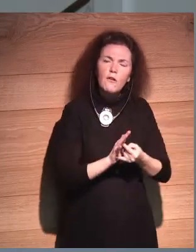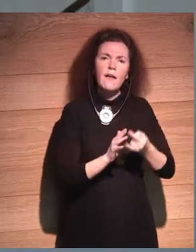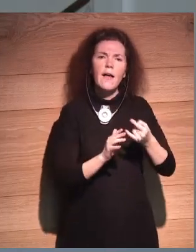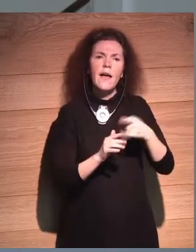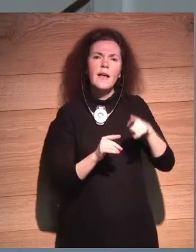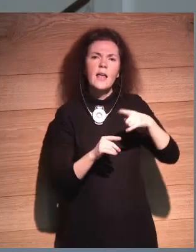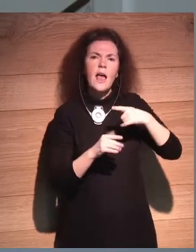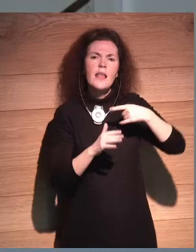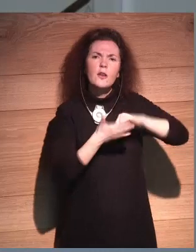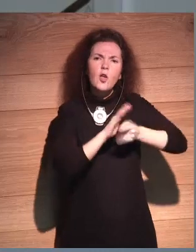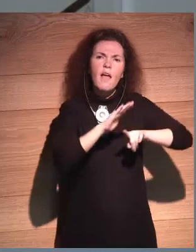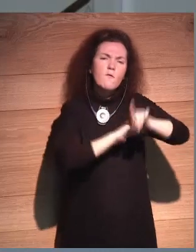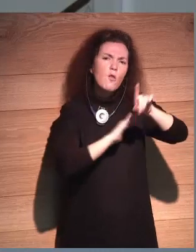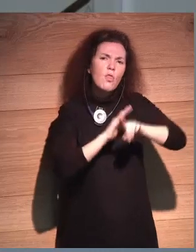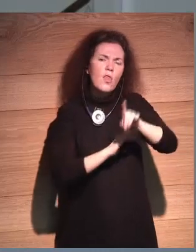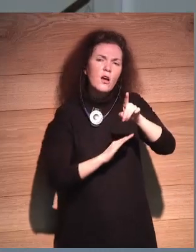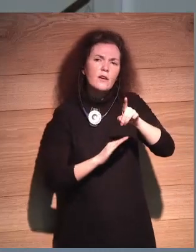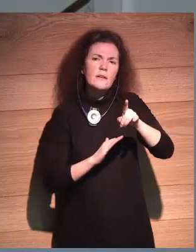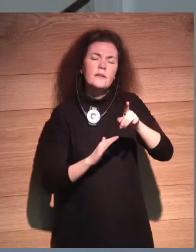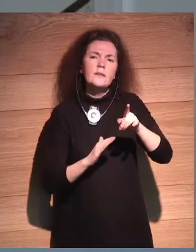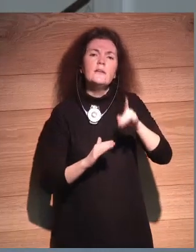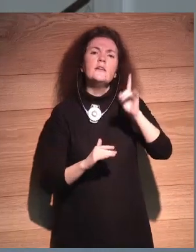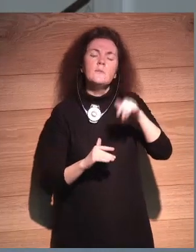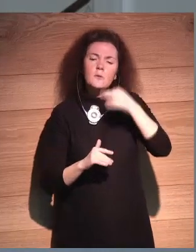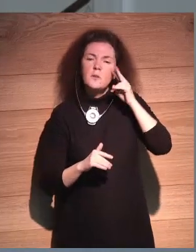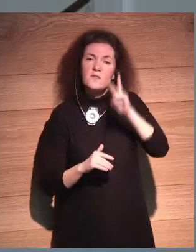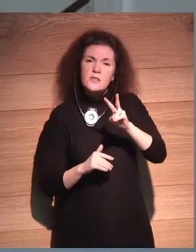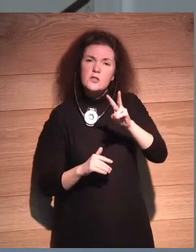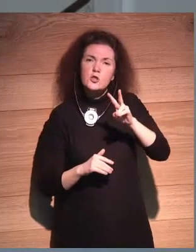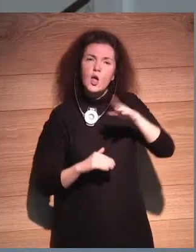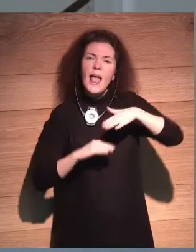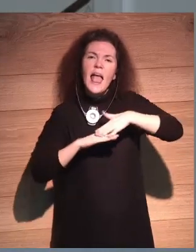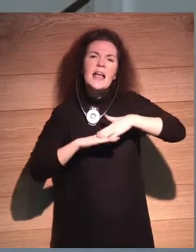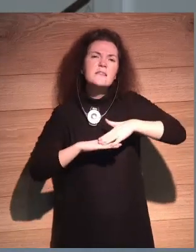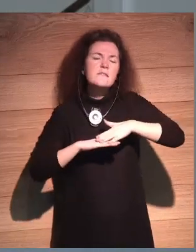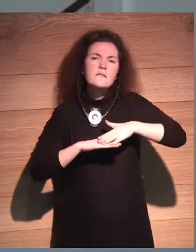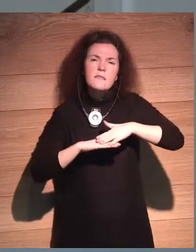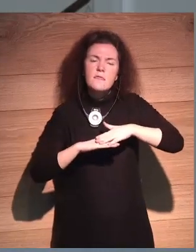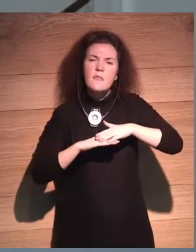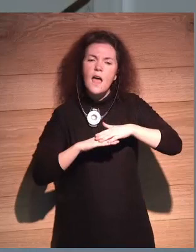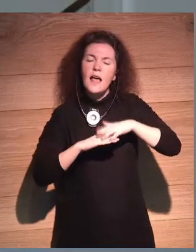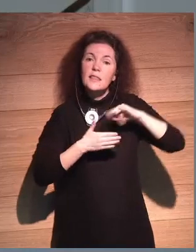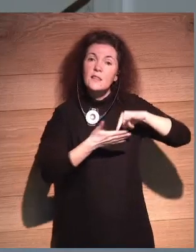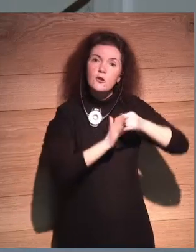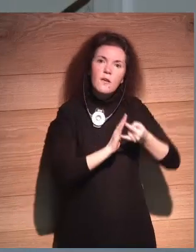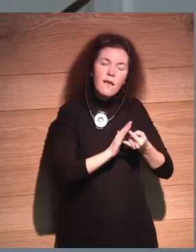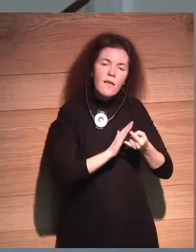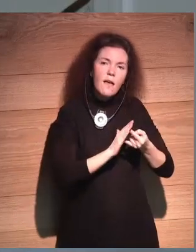toda esta evolución de la tecnología. Y también hemos visto que la esencia de esta